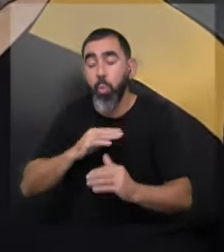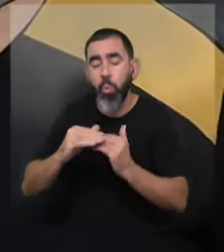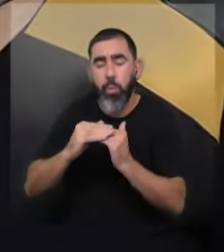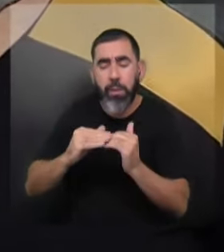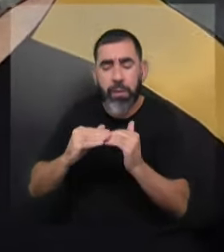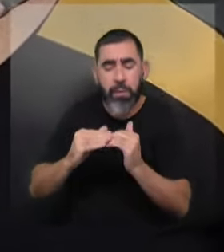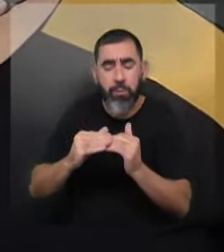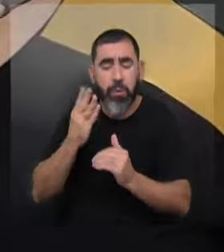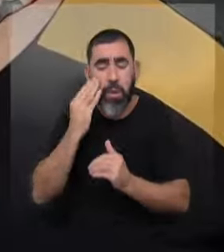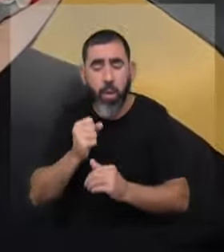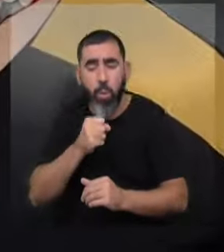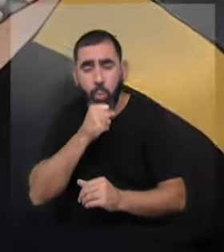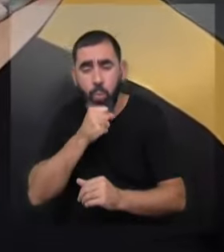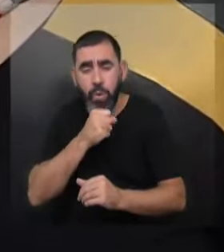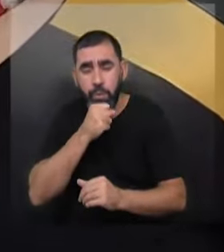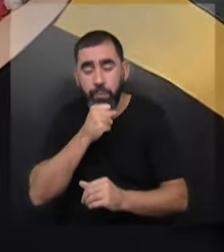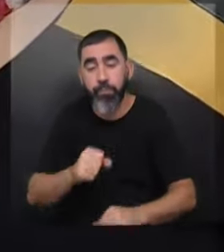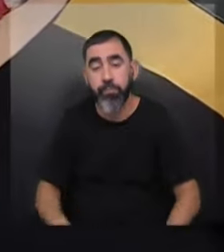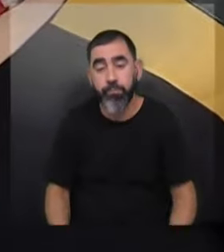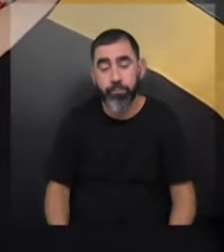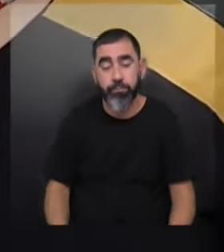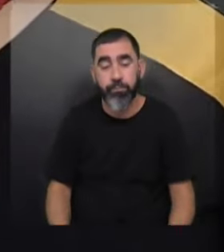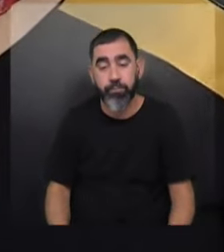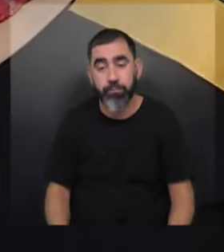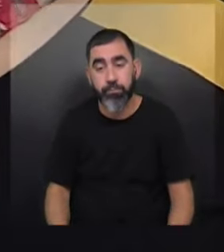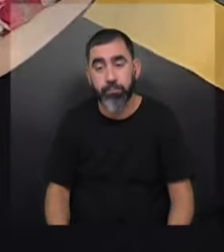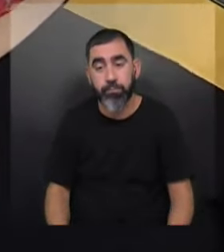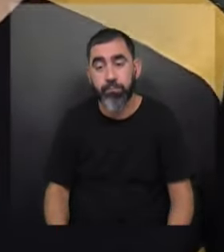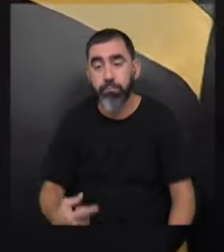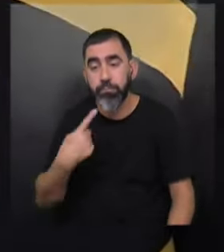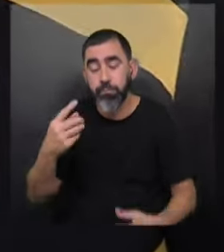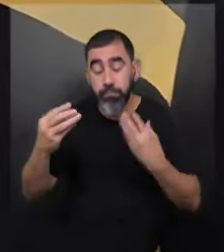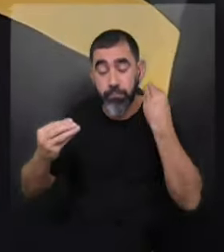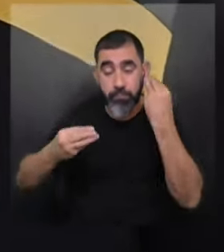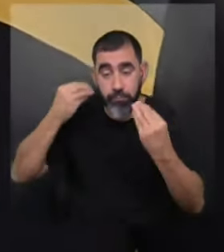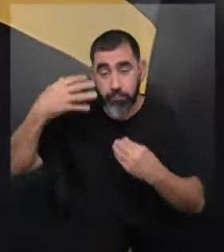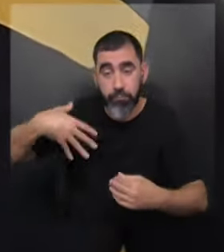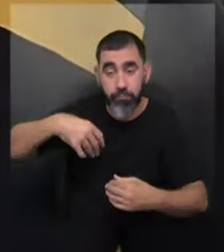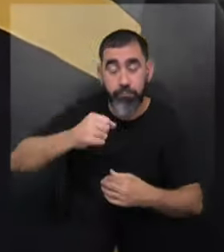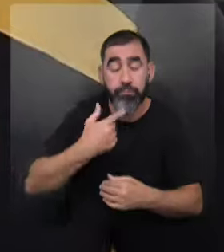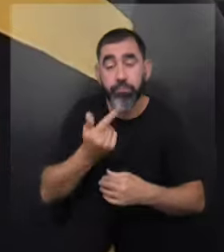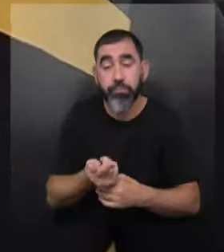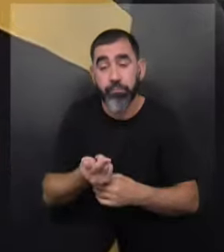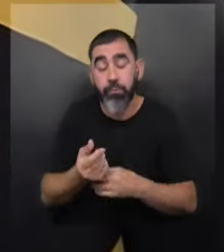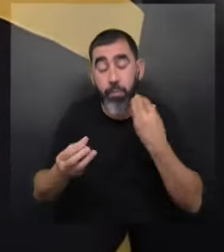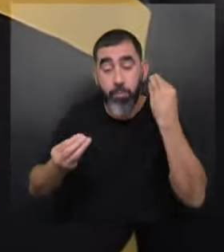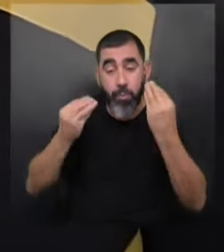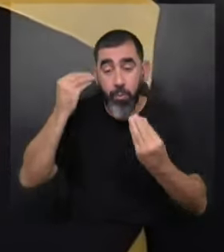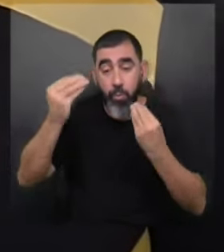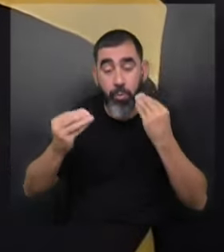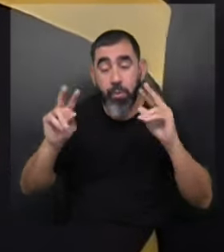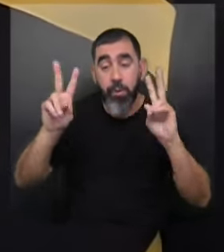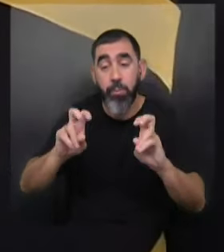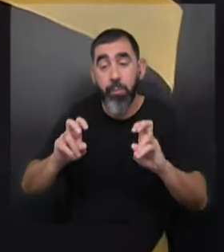o pensiones magras de sus abuelos. José dijo que se llevó algunas preocupaciones y hizo énfasis, por ejemplo, en la preocupación que le genera el